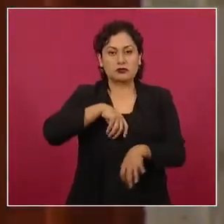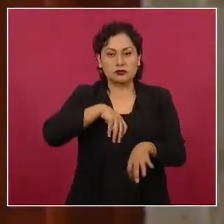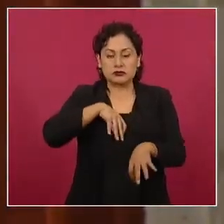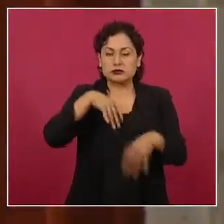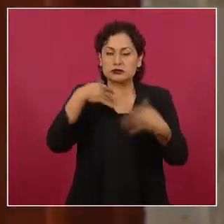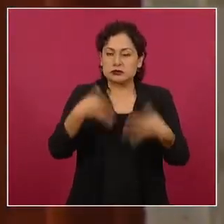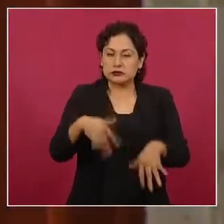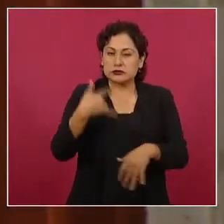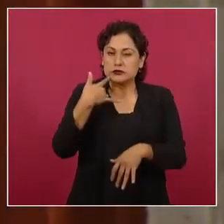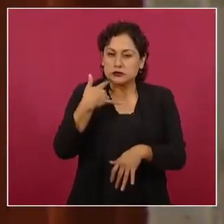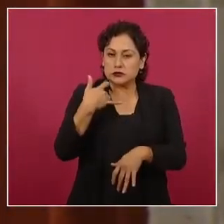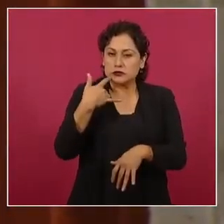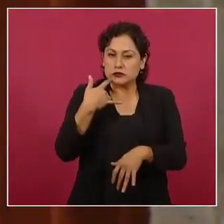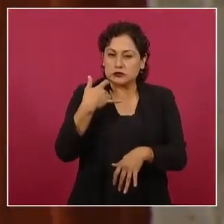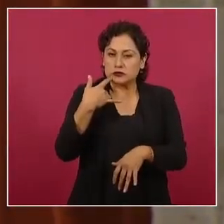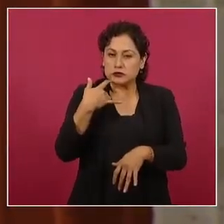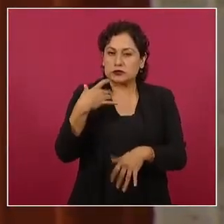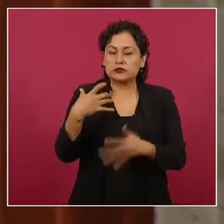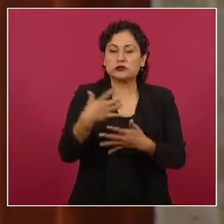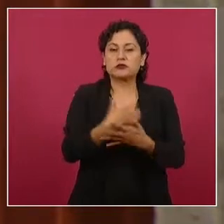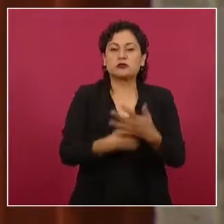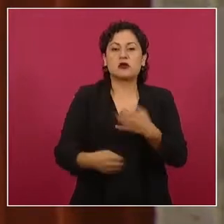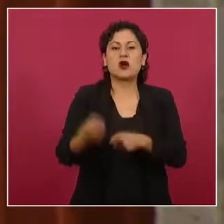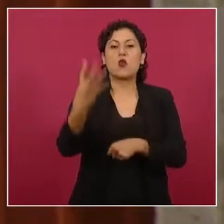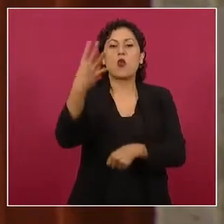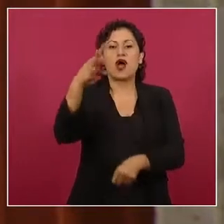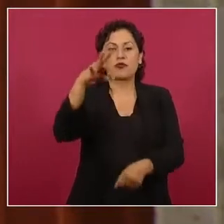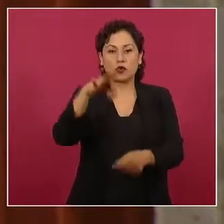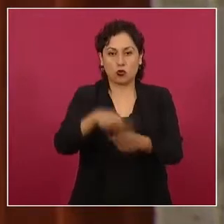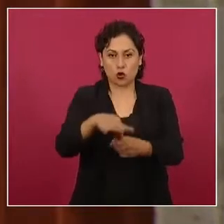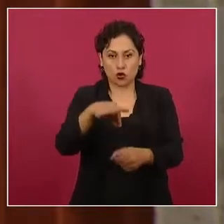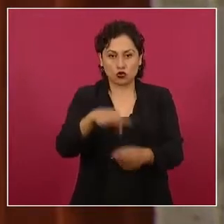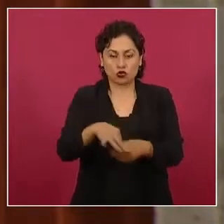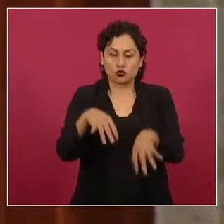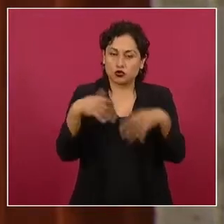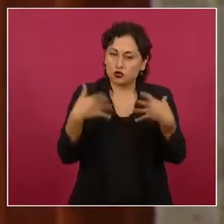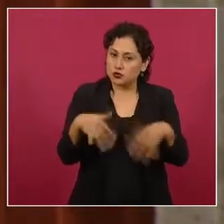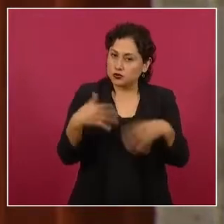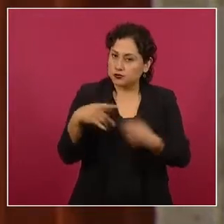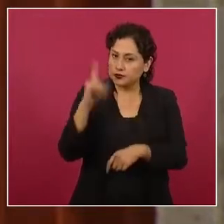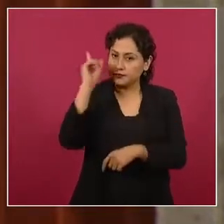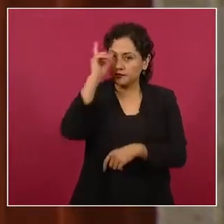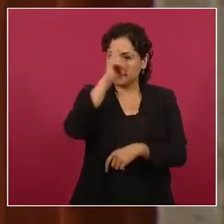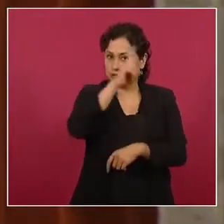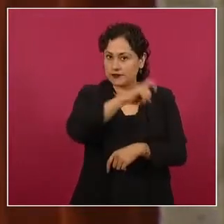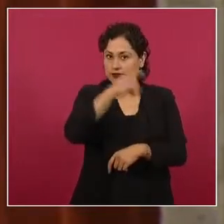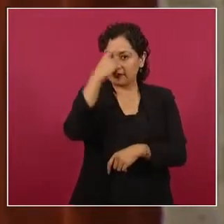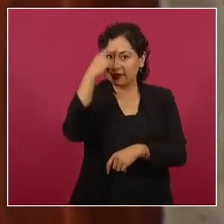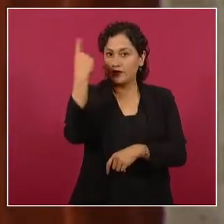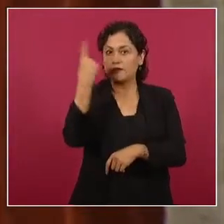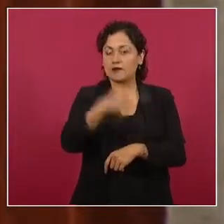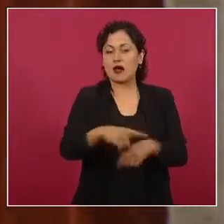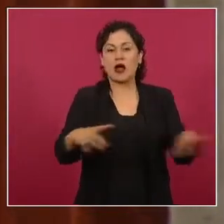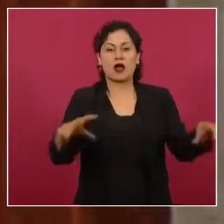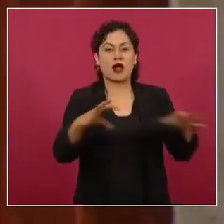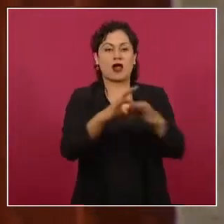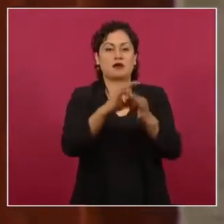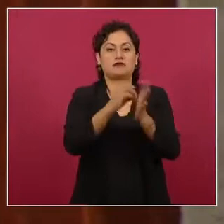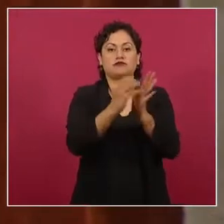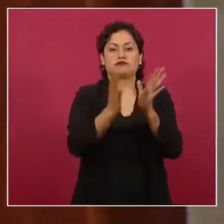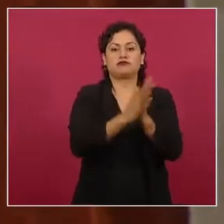obtener los 4 votos que se necesitaban para que se declarara constitucional